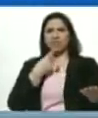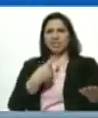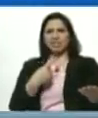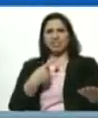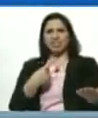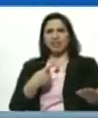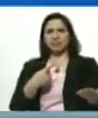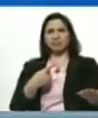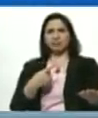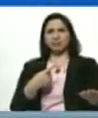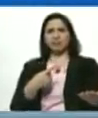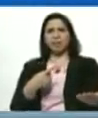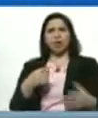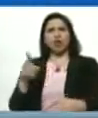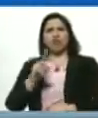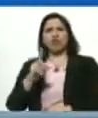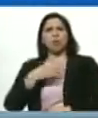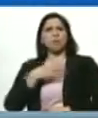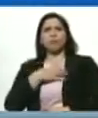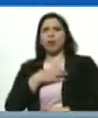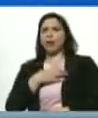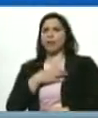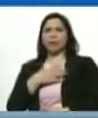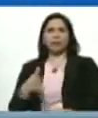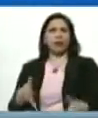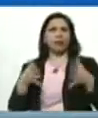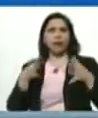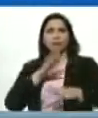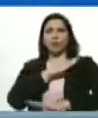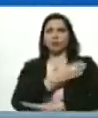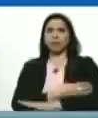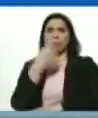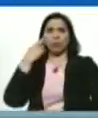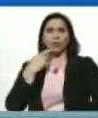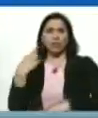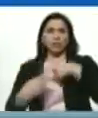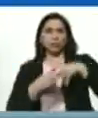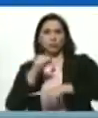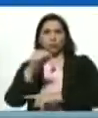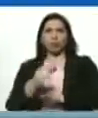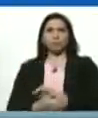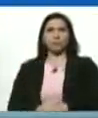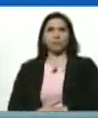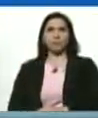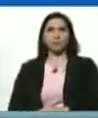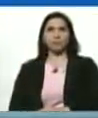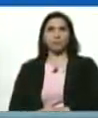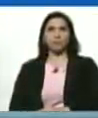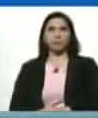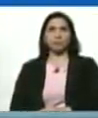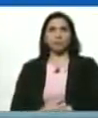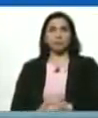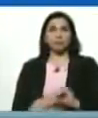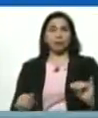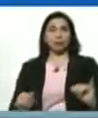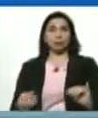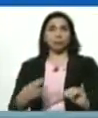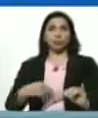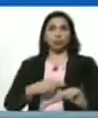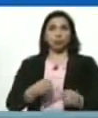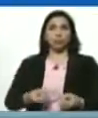ganábamos las fuerzas bolivarianas las fuerzas revolucionarias ya le habíamos dado